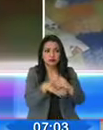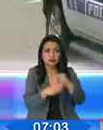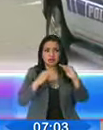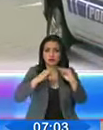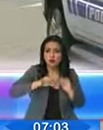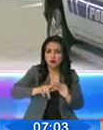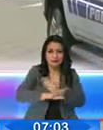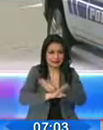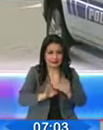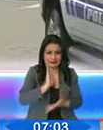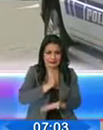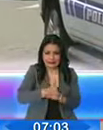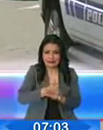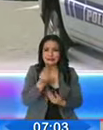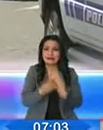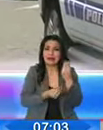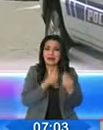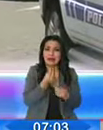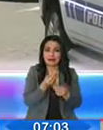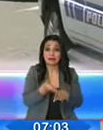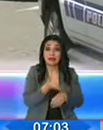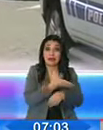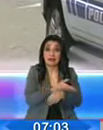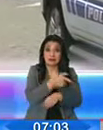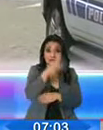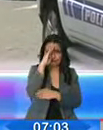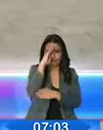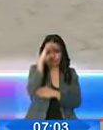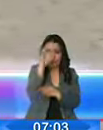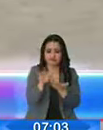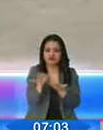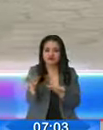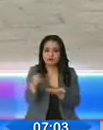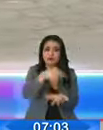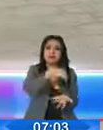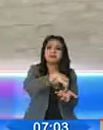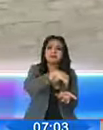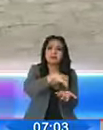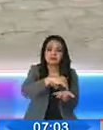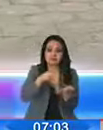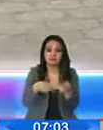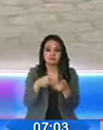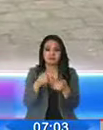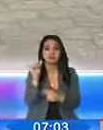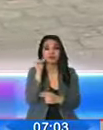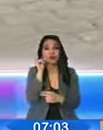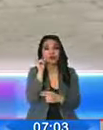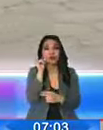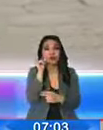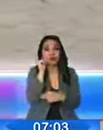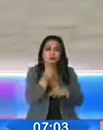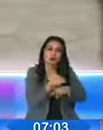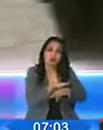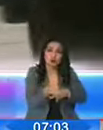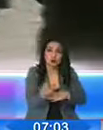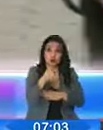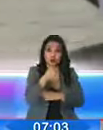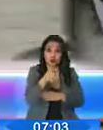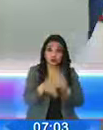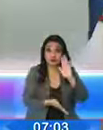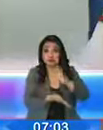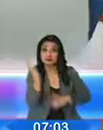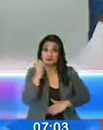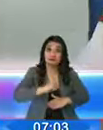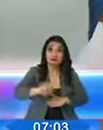la Policía Nacional del Distrito Rumiñahui Mejía recomendó a la comunidad el servicio de encargo de domicilios. El